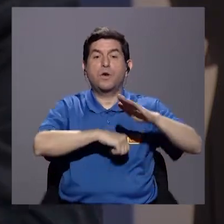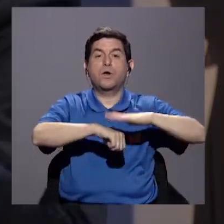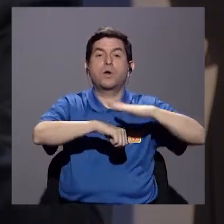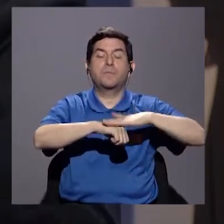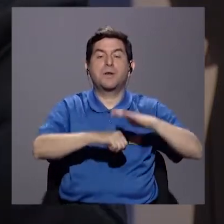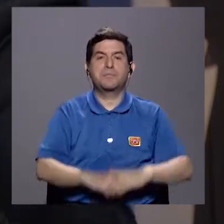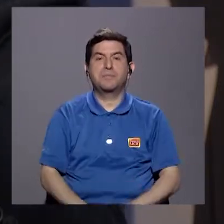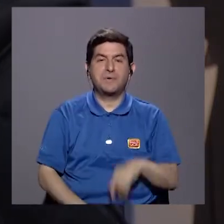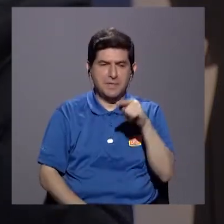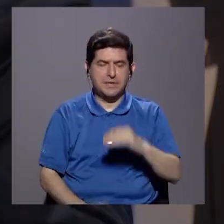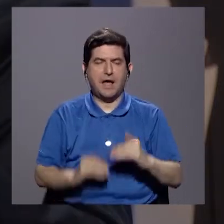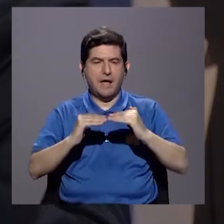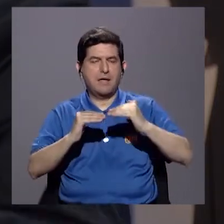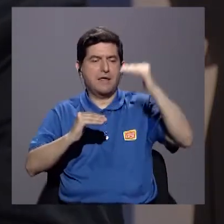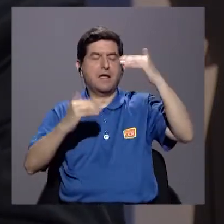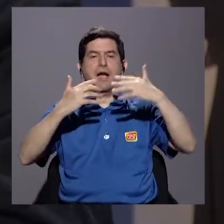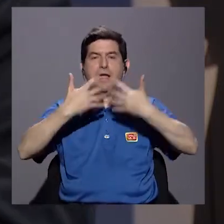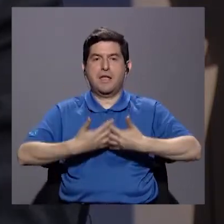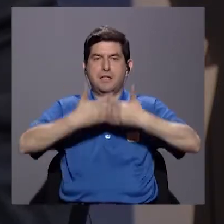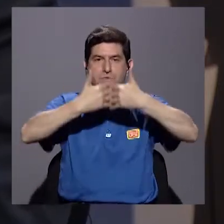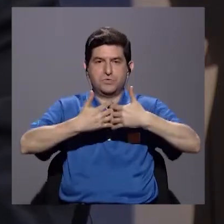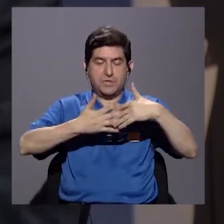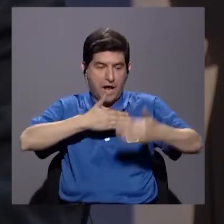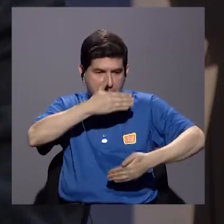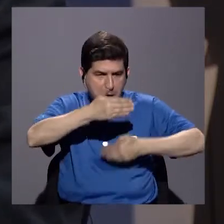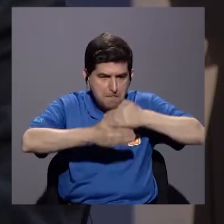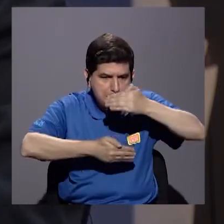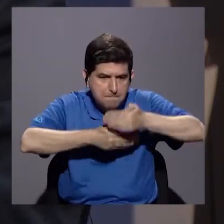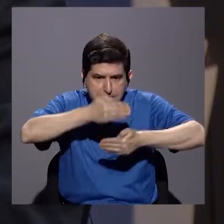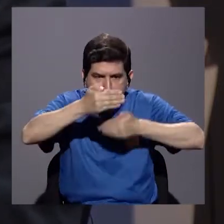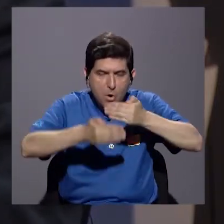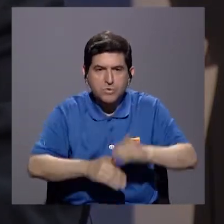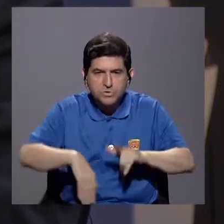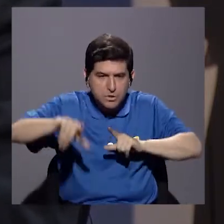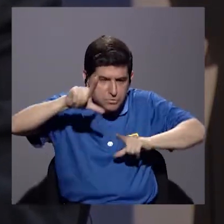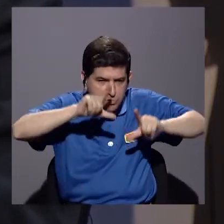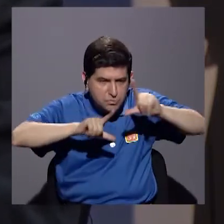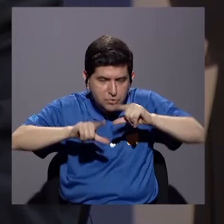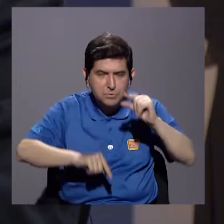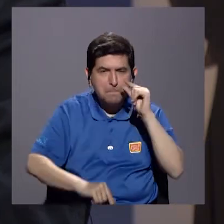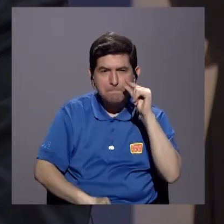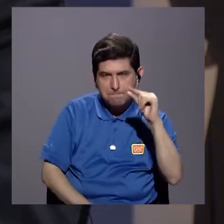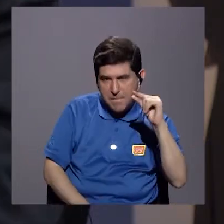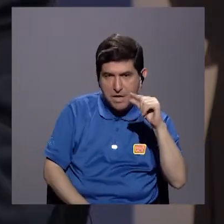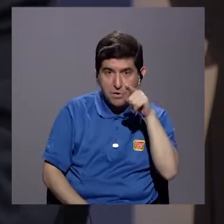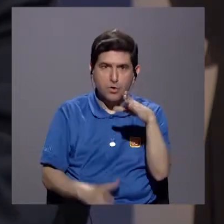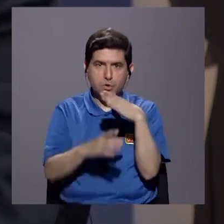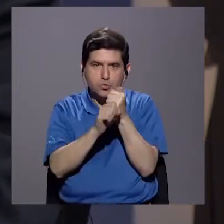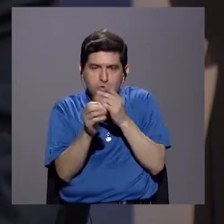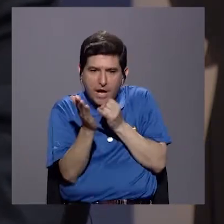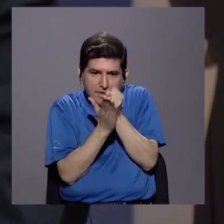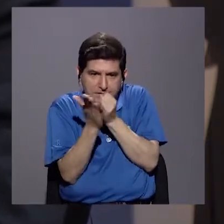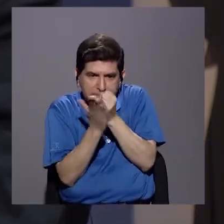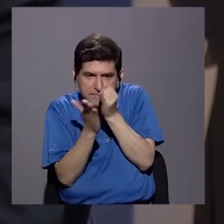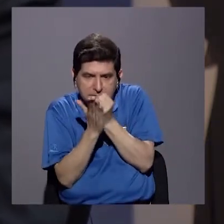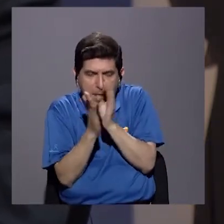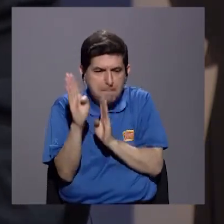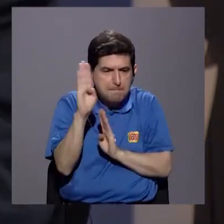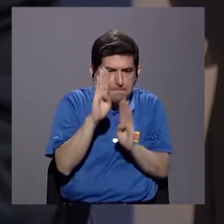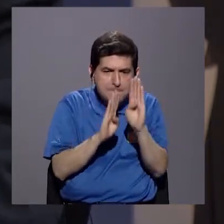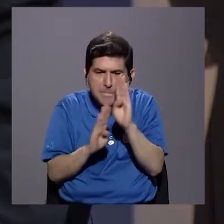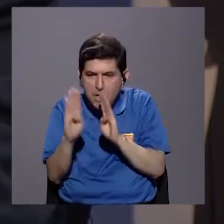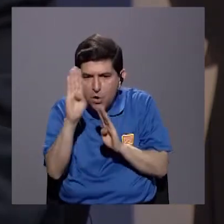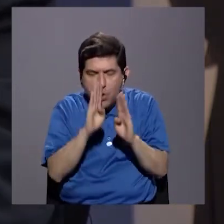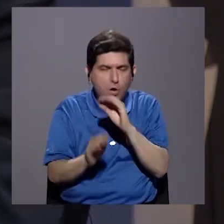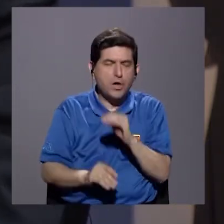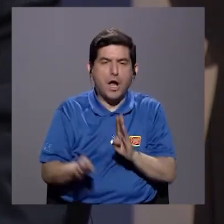un escalamiento a nivel industrial. O sea que los procesos de laboratorio micro que usted hace de investigación biológica